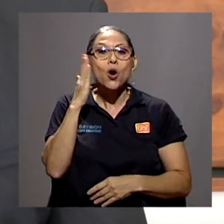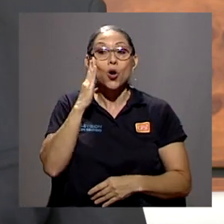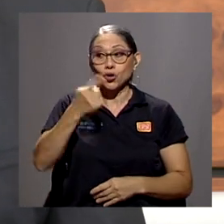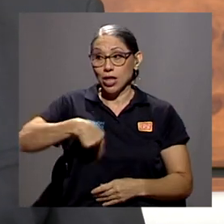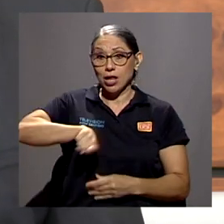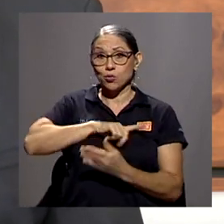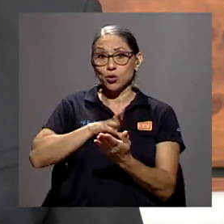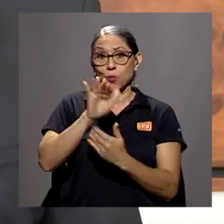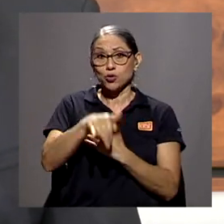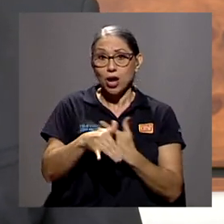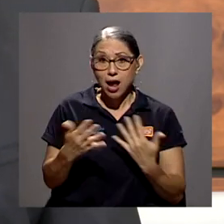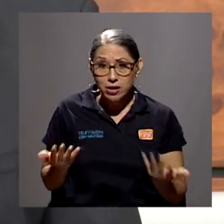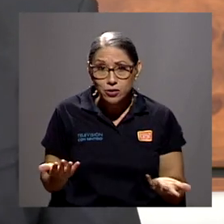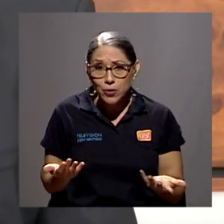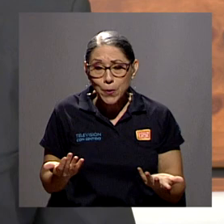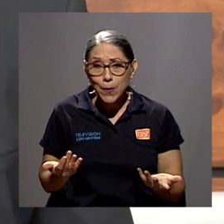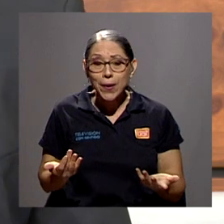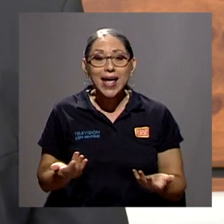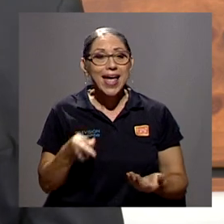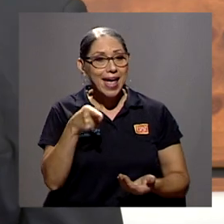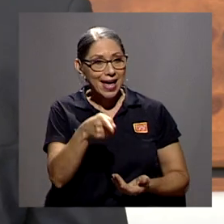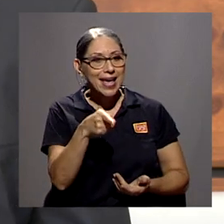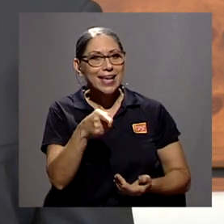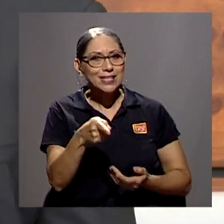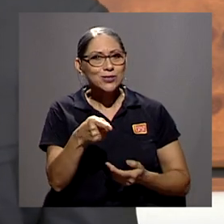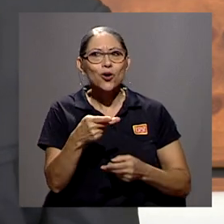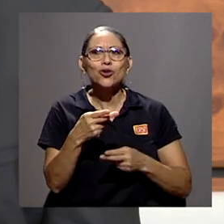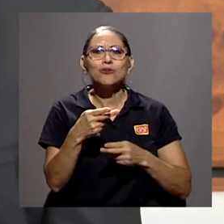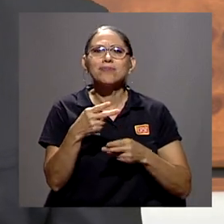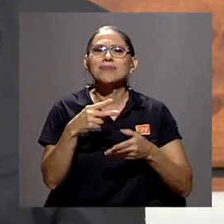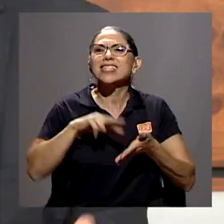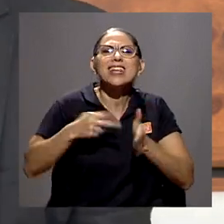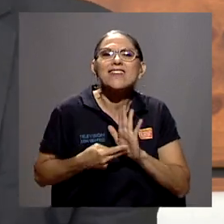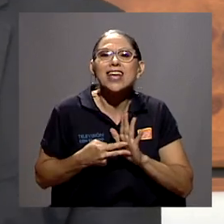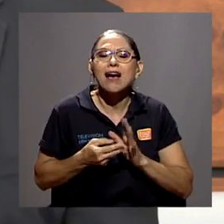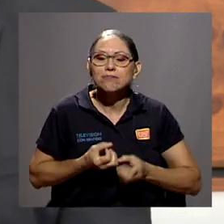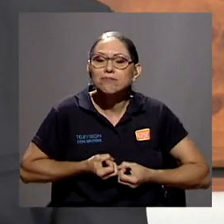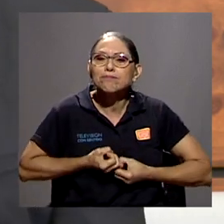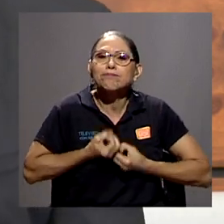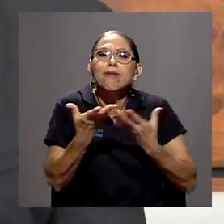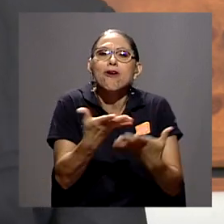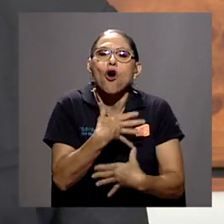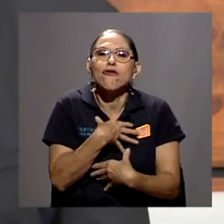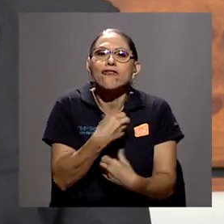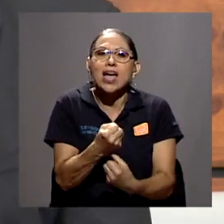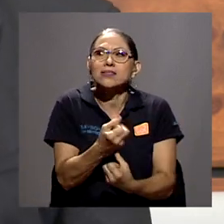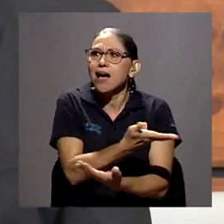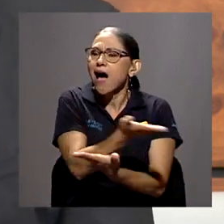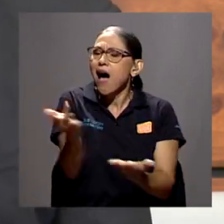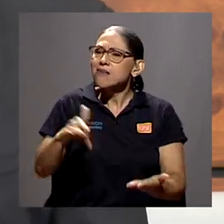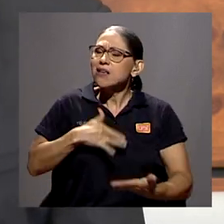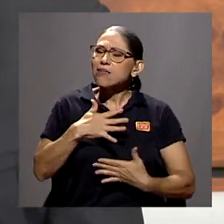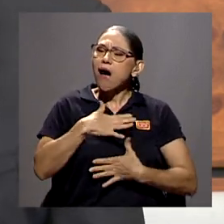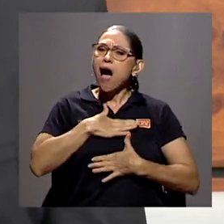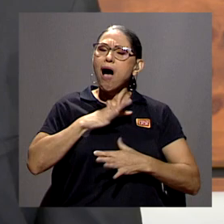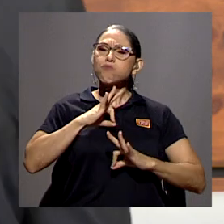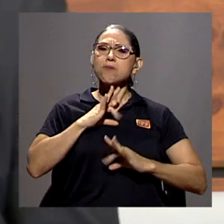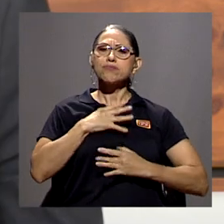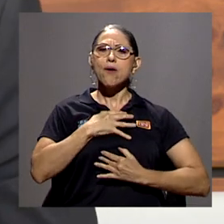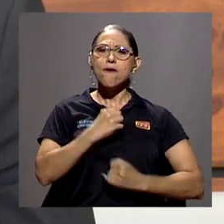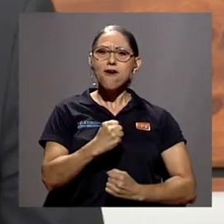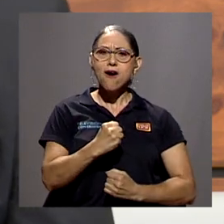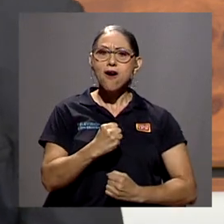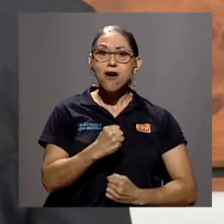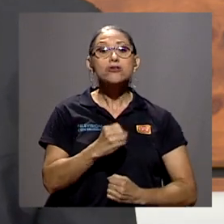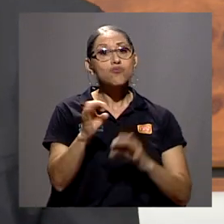proyecto y ese es ese eso se llama generar confianza y es generar confianza es algo que vale mucho y que